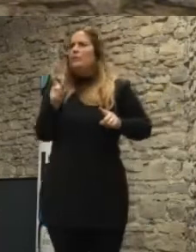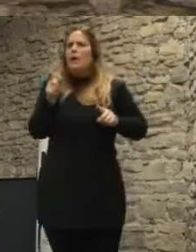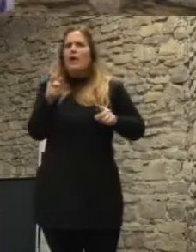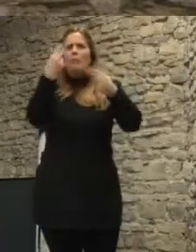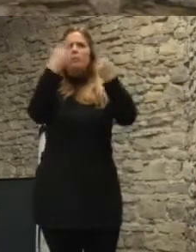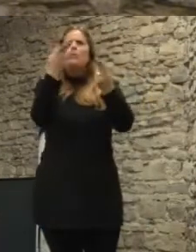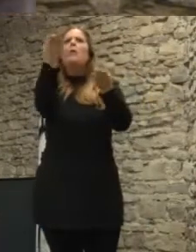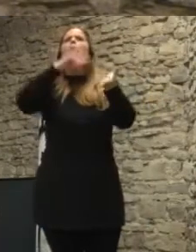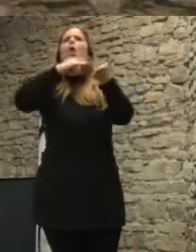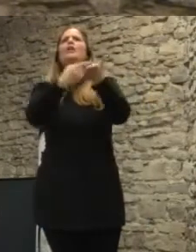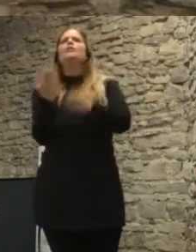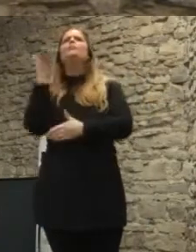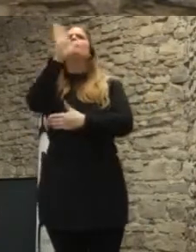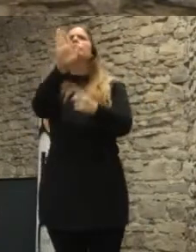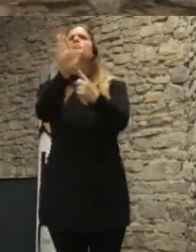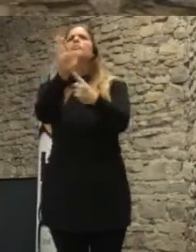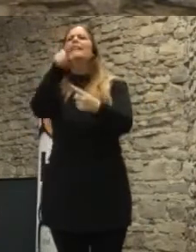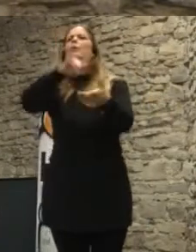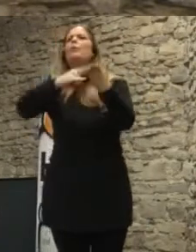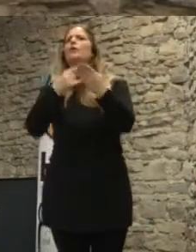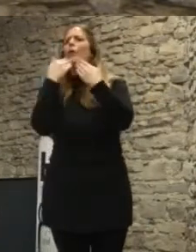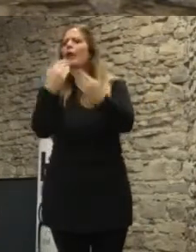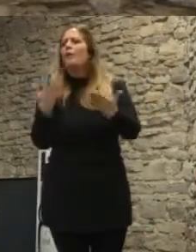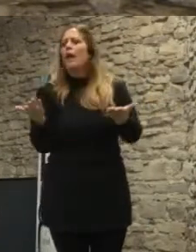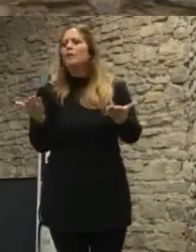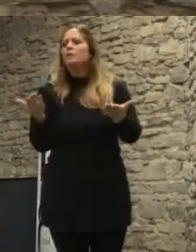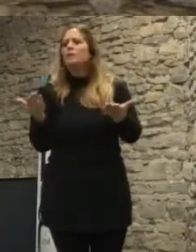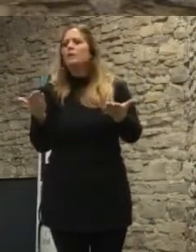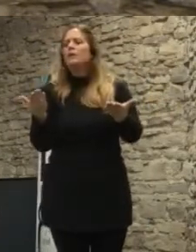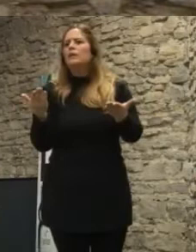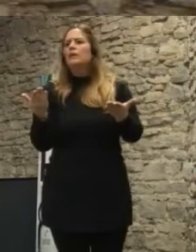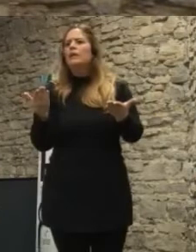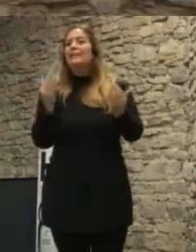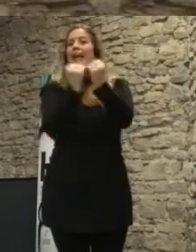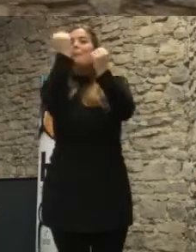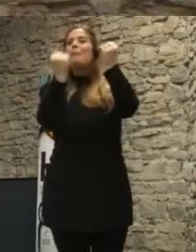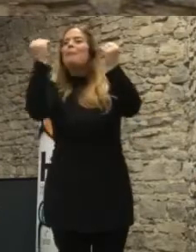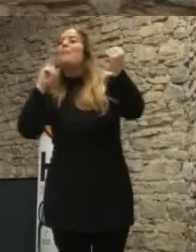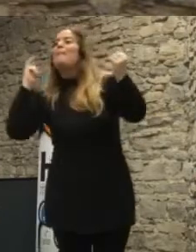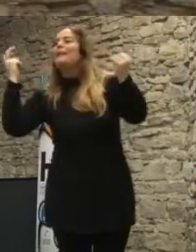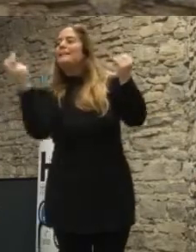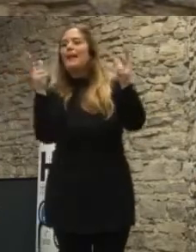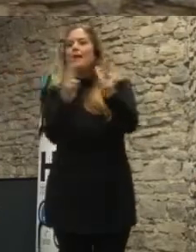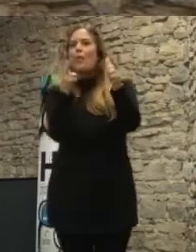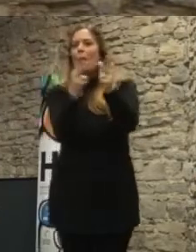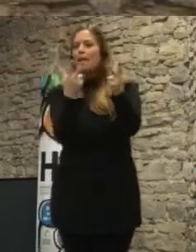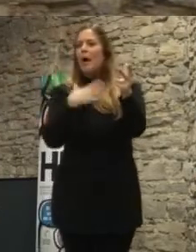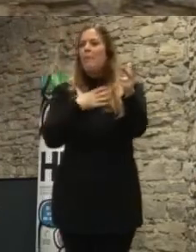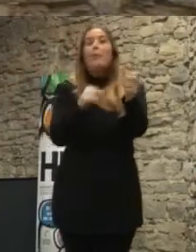sean capaces de alcanzar esta diversidad de la ciudadanía, de la población,